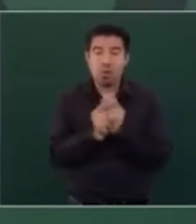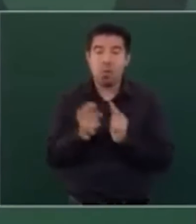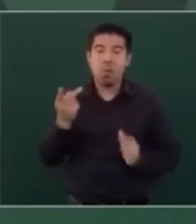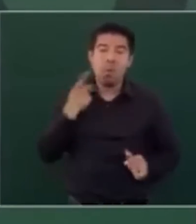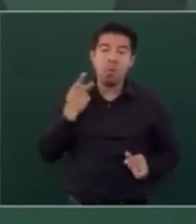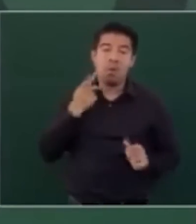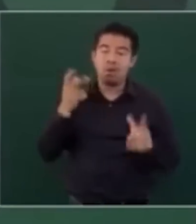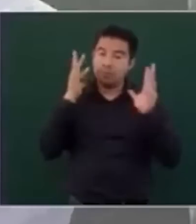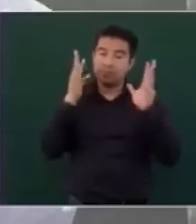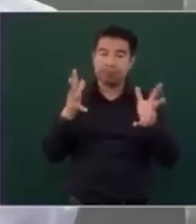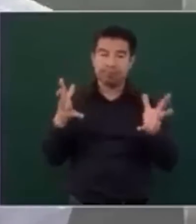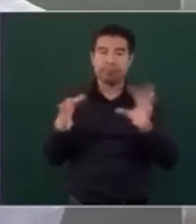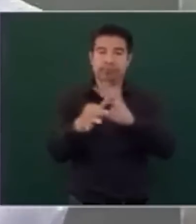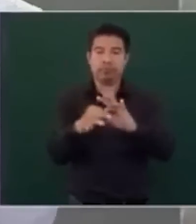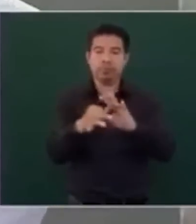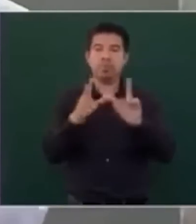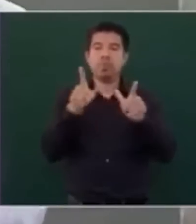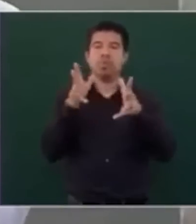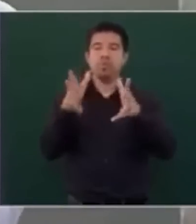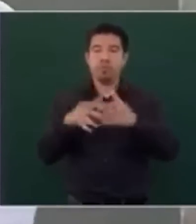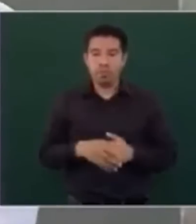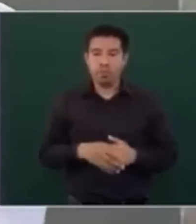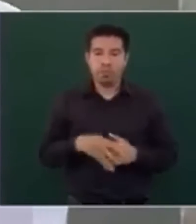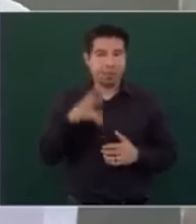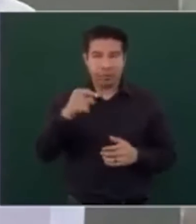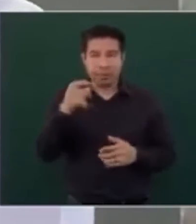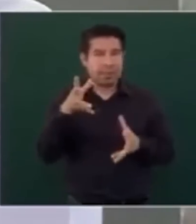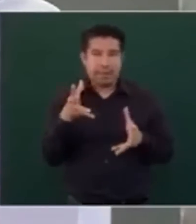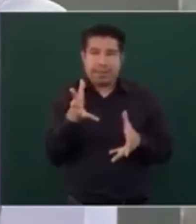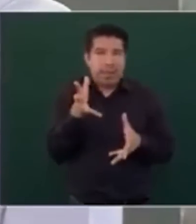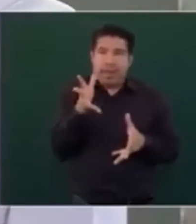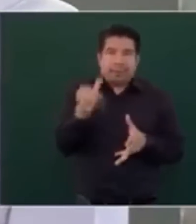se están situando como lo que son,